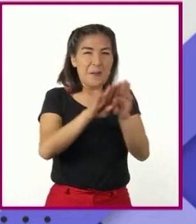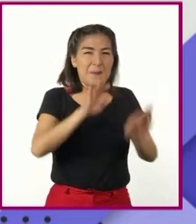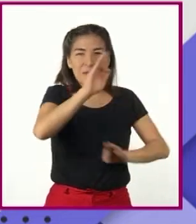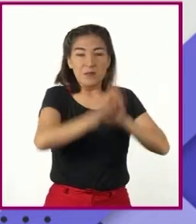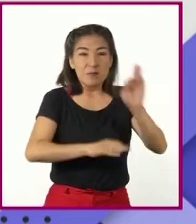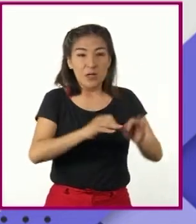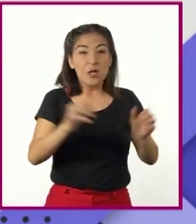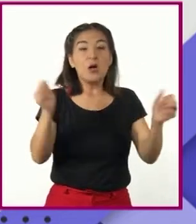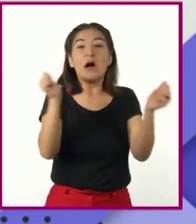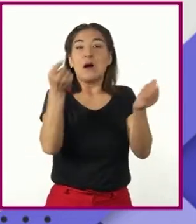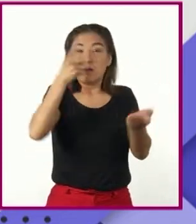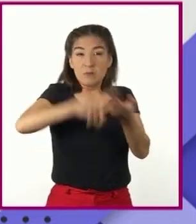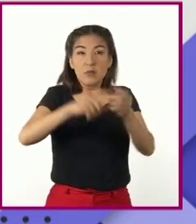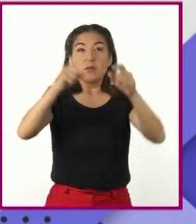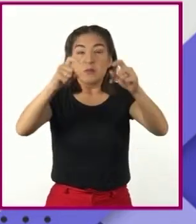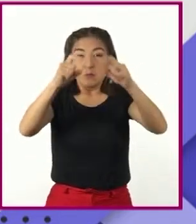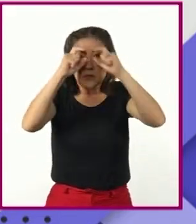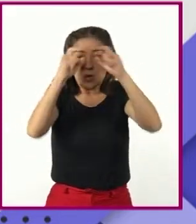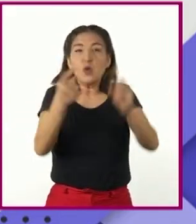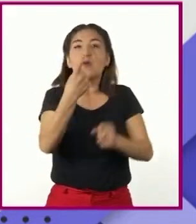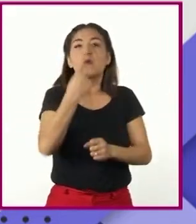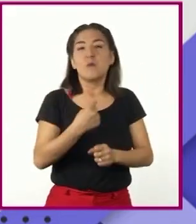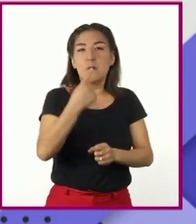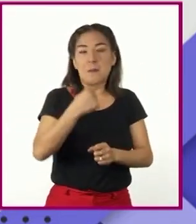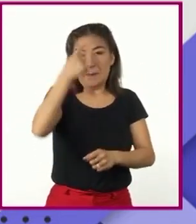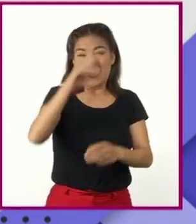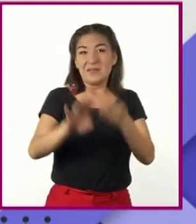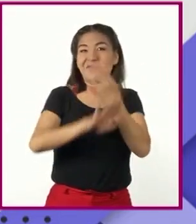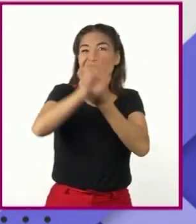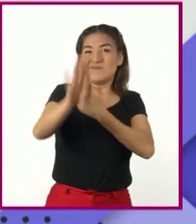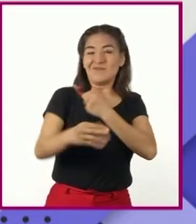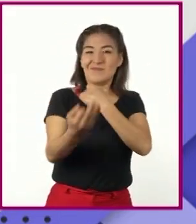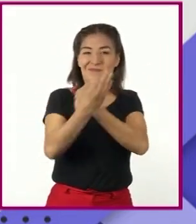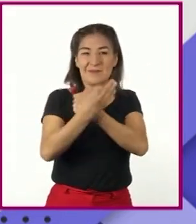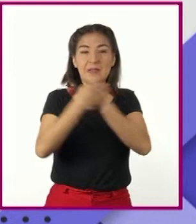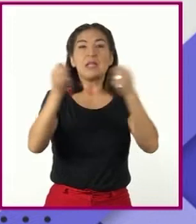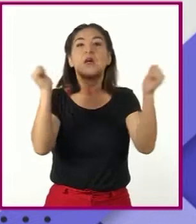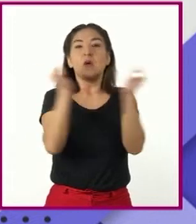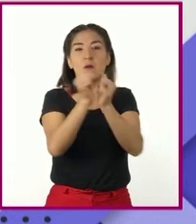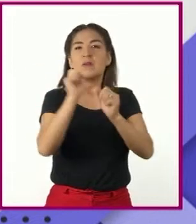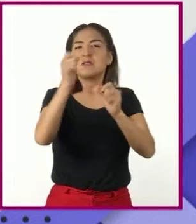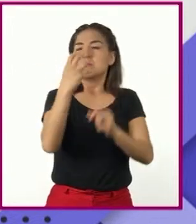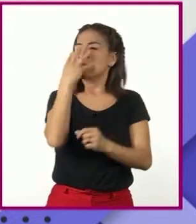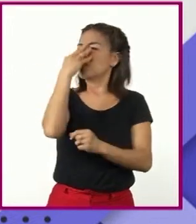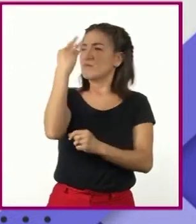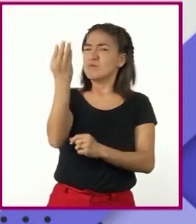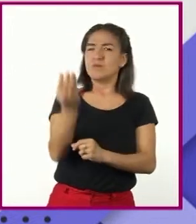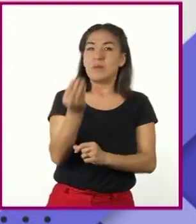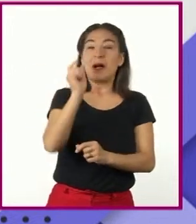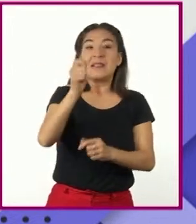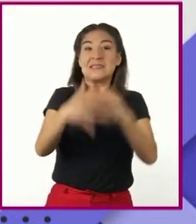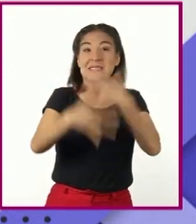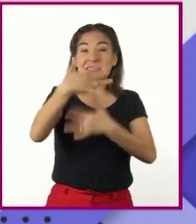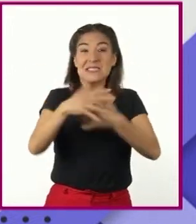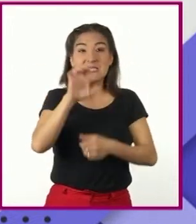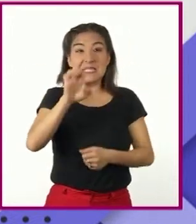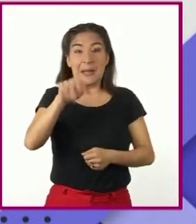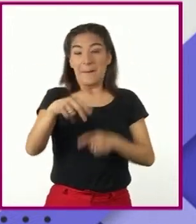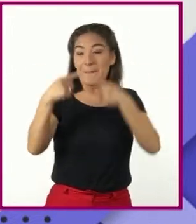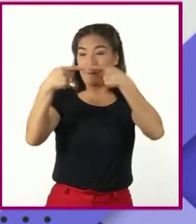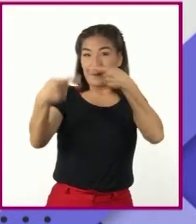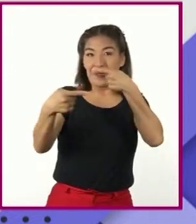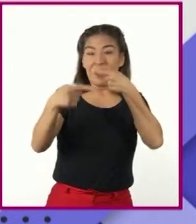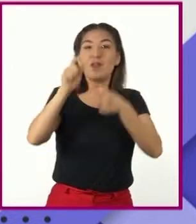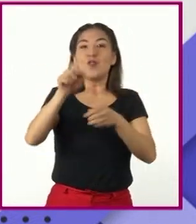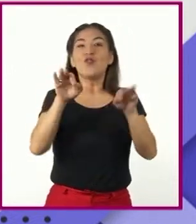llevaban anteojos rojos para proteger los ojos y una máscara con una nariz de 15 centímetros en forma